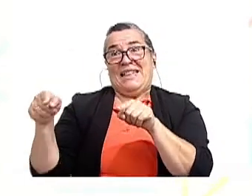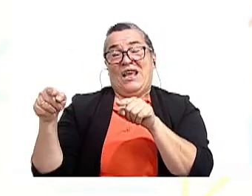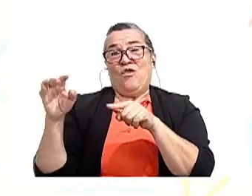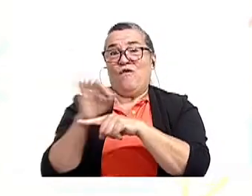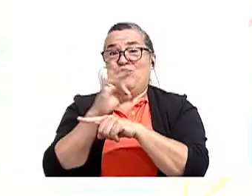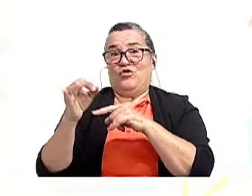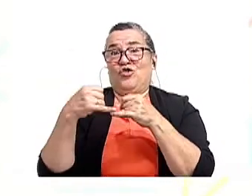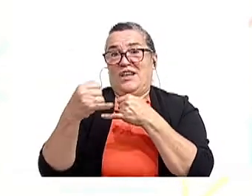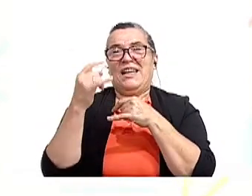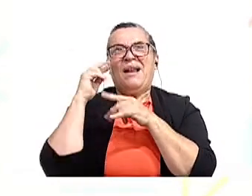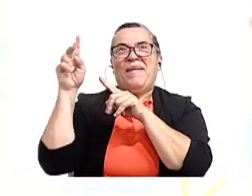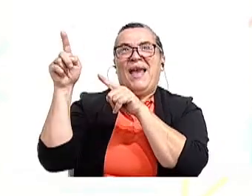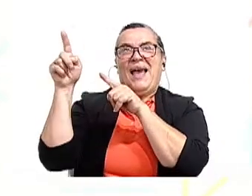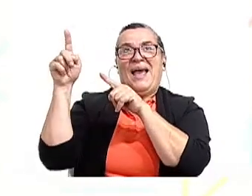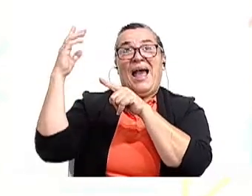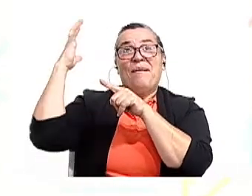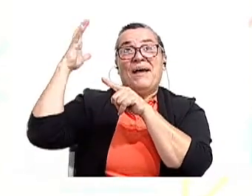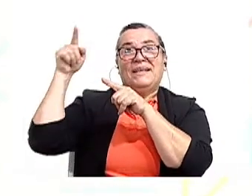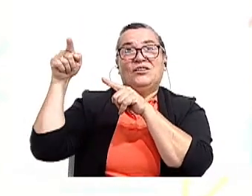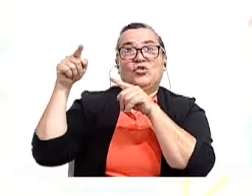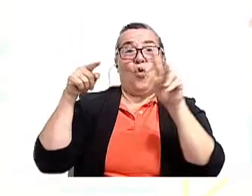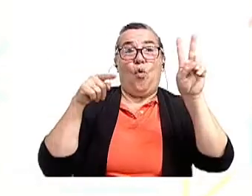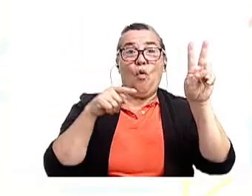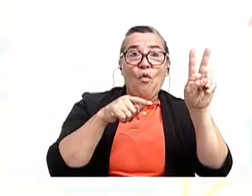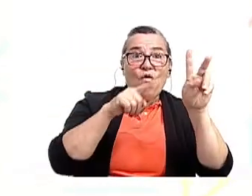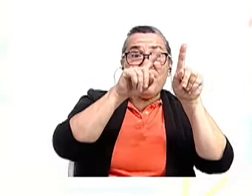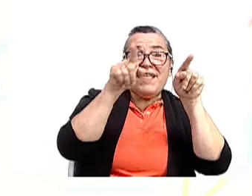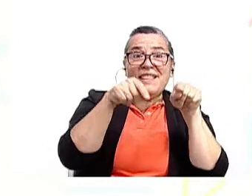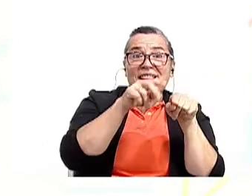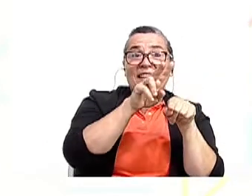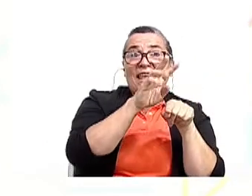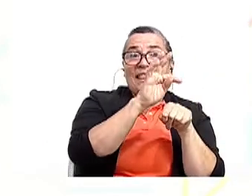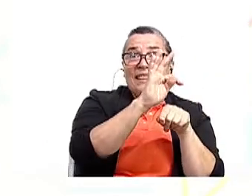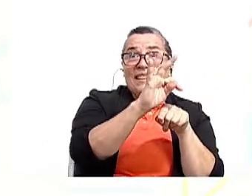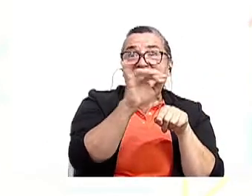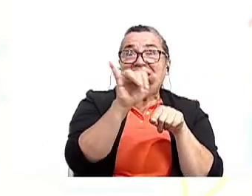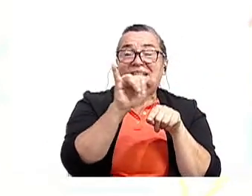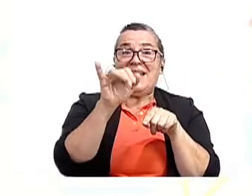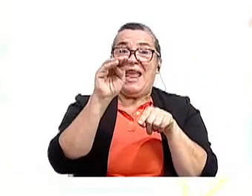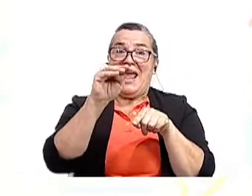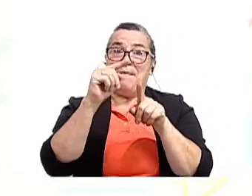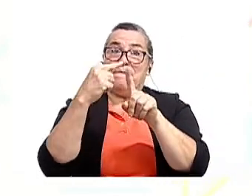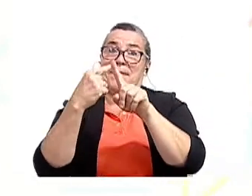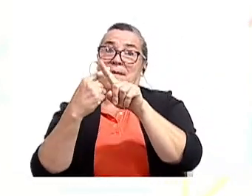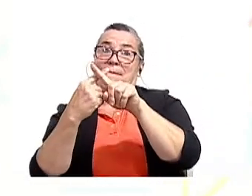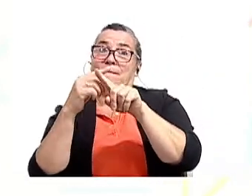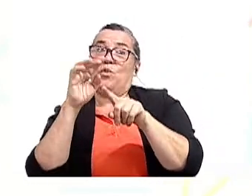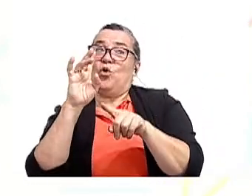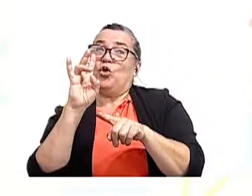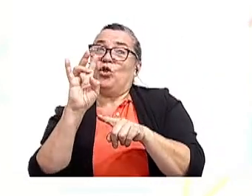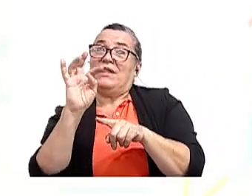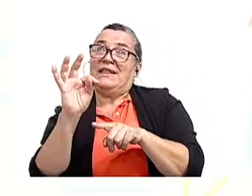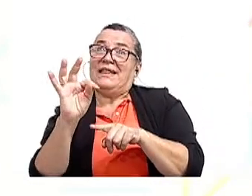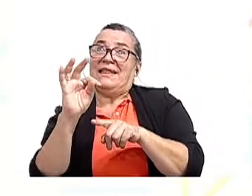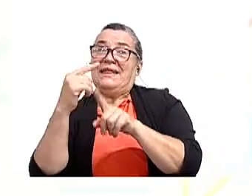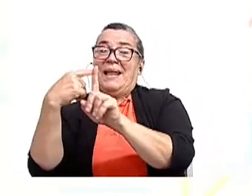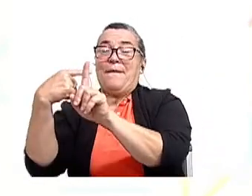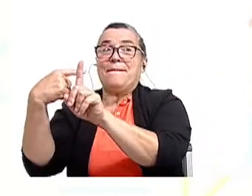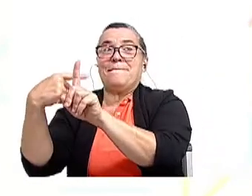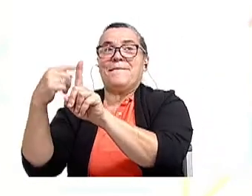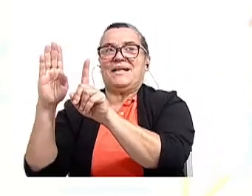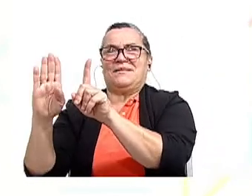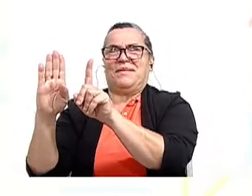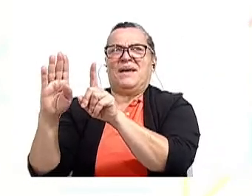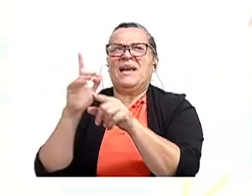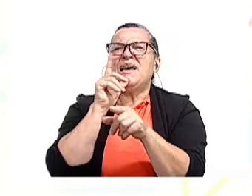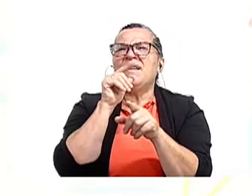ya lo habíamos mencionado anteriormente, v de t es igual a mt más b. Ahora, ¿quién es